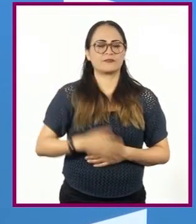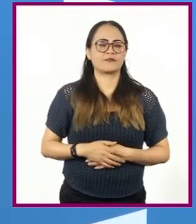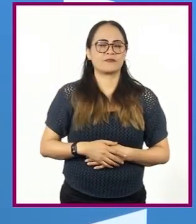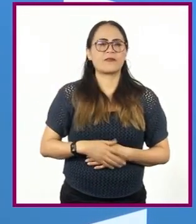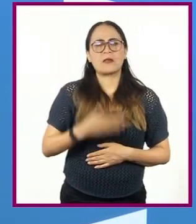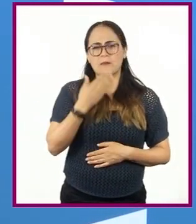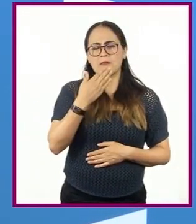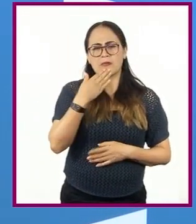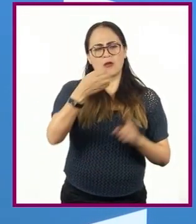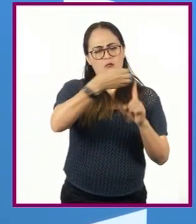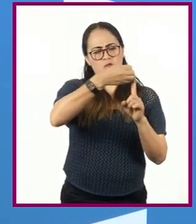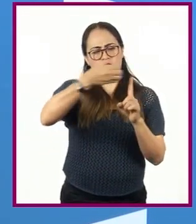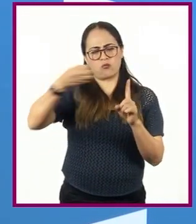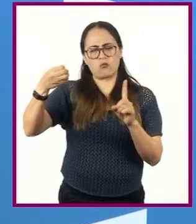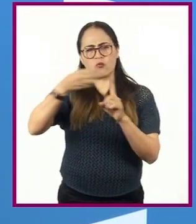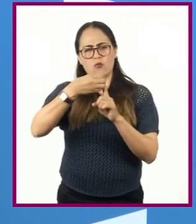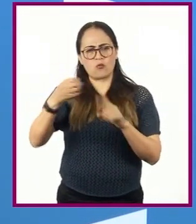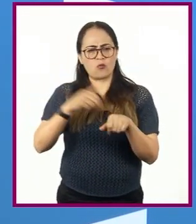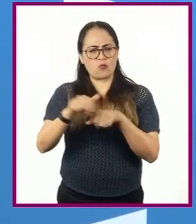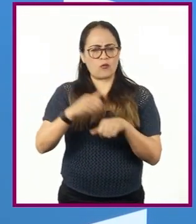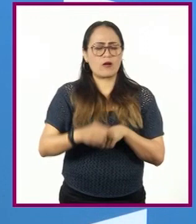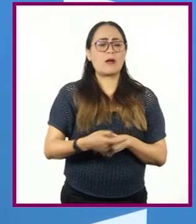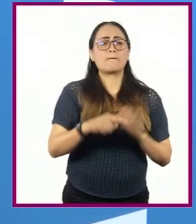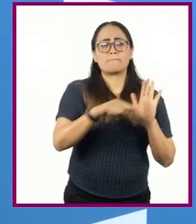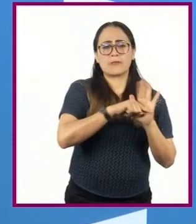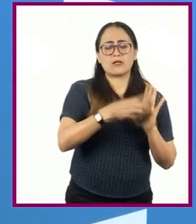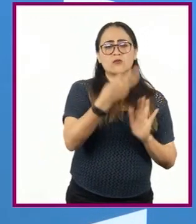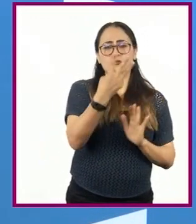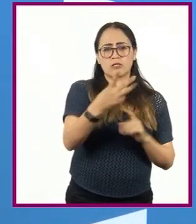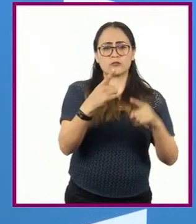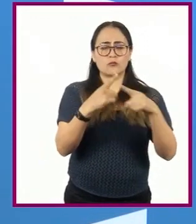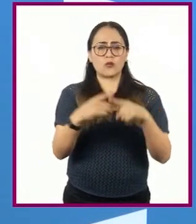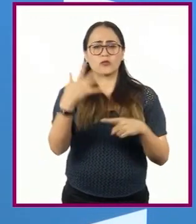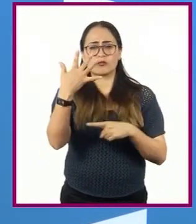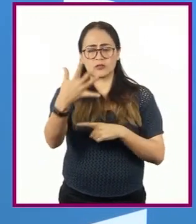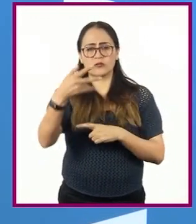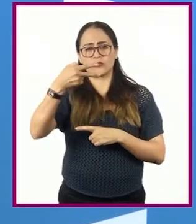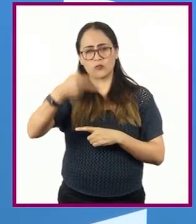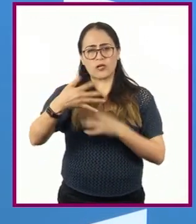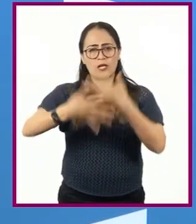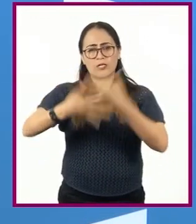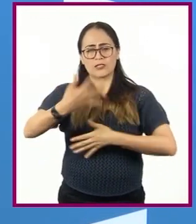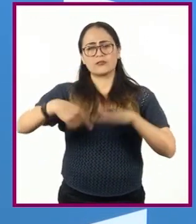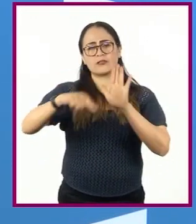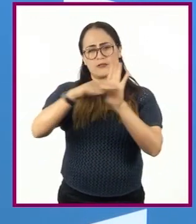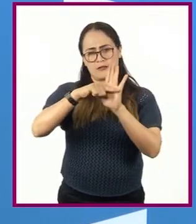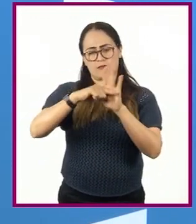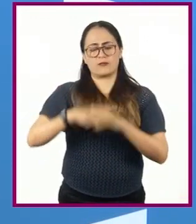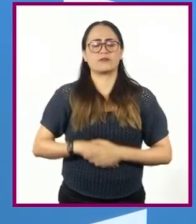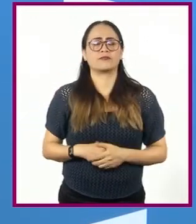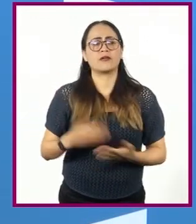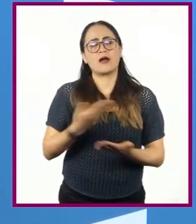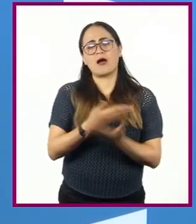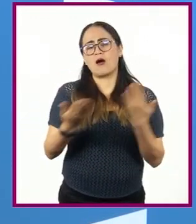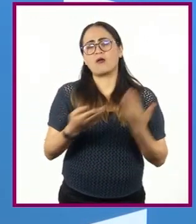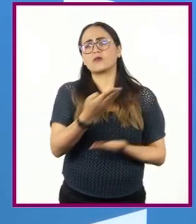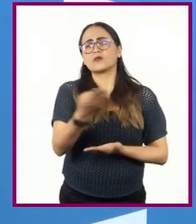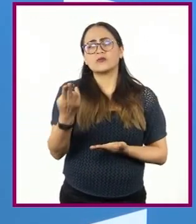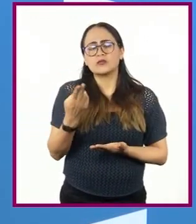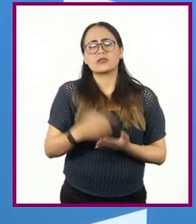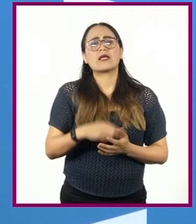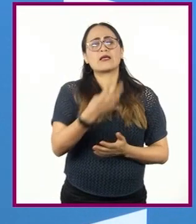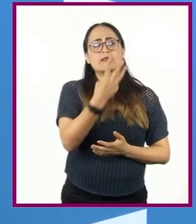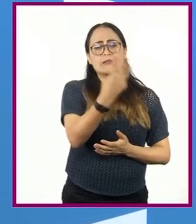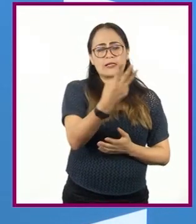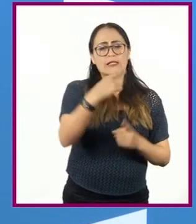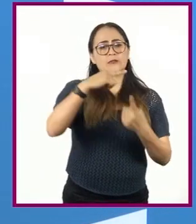útil, pues sabemos que 3 negativo por 5 es igual a 15 negativo. Ahora consideremos